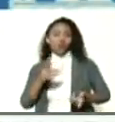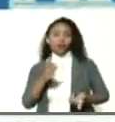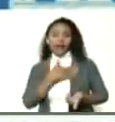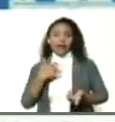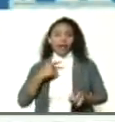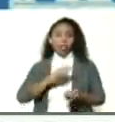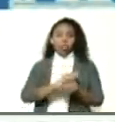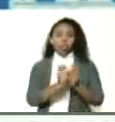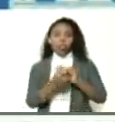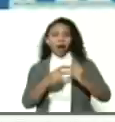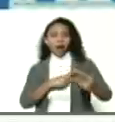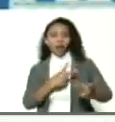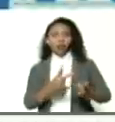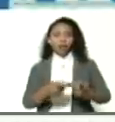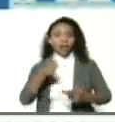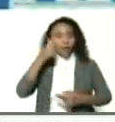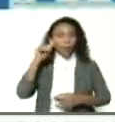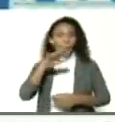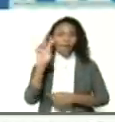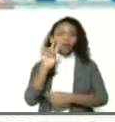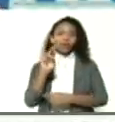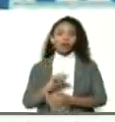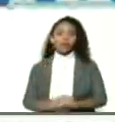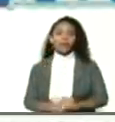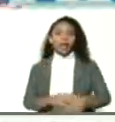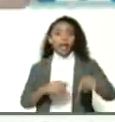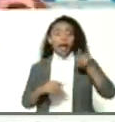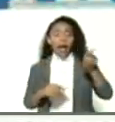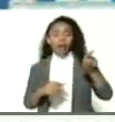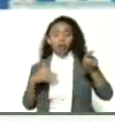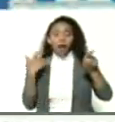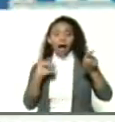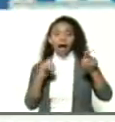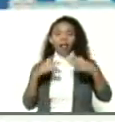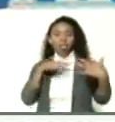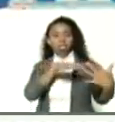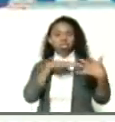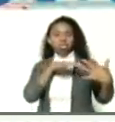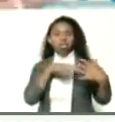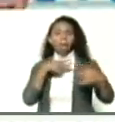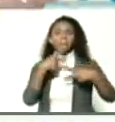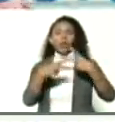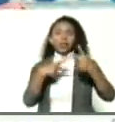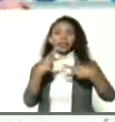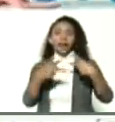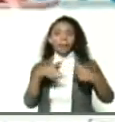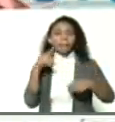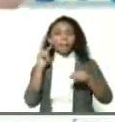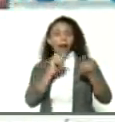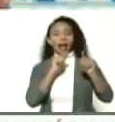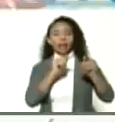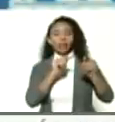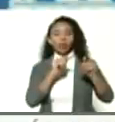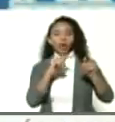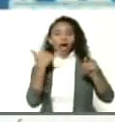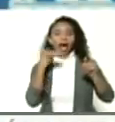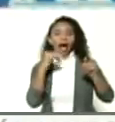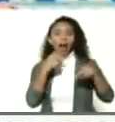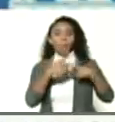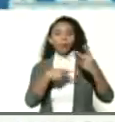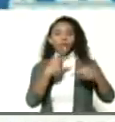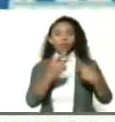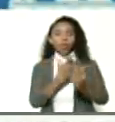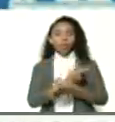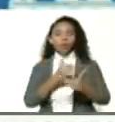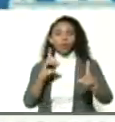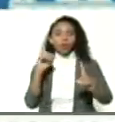torcer la voluntad del pueblo de Venezuela. Para eso está la batalla política, para eso están los procesos